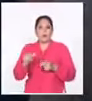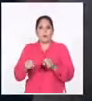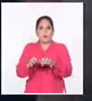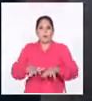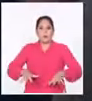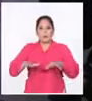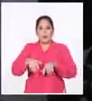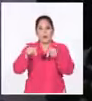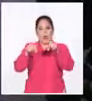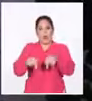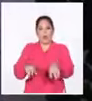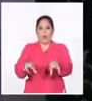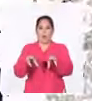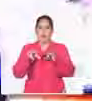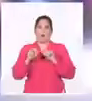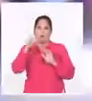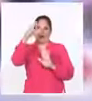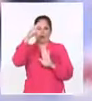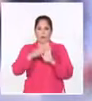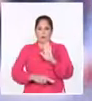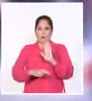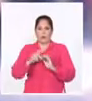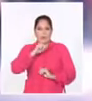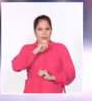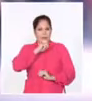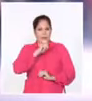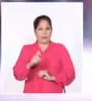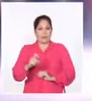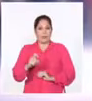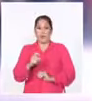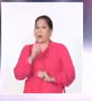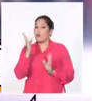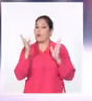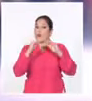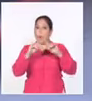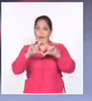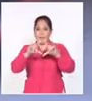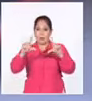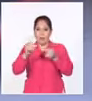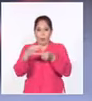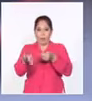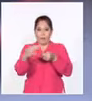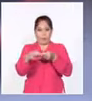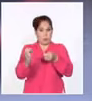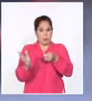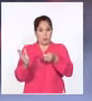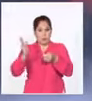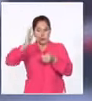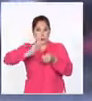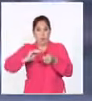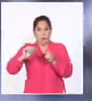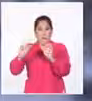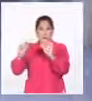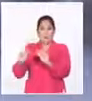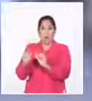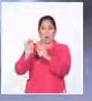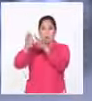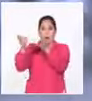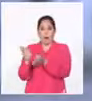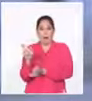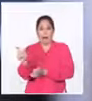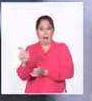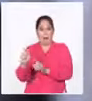se implementó la nueva resolución. En medio de un déficit del efectivo en el país, con una disminución de los cajeros activos